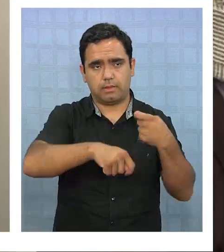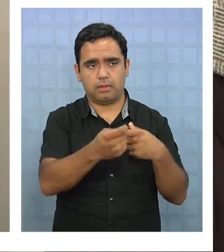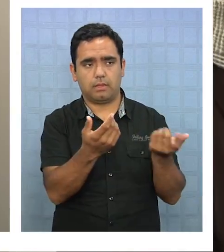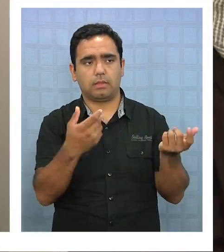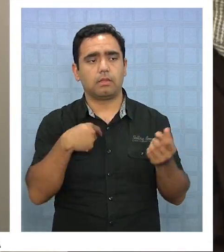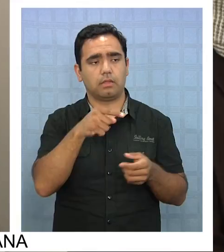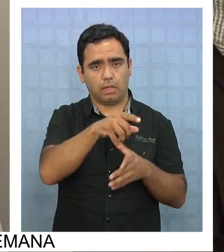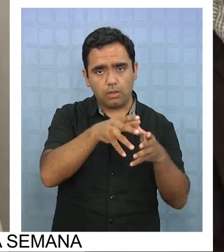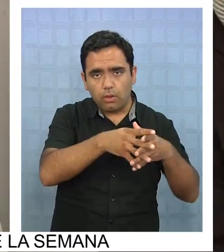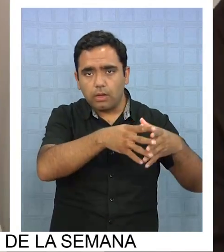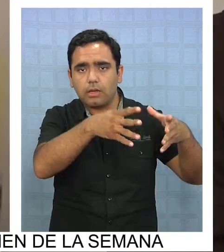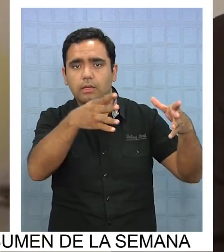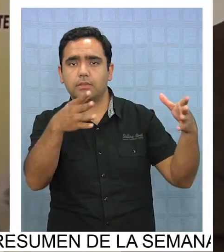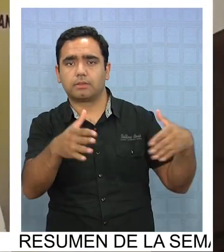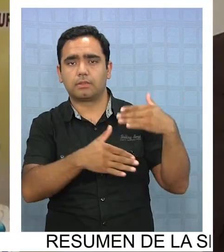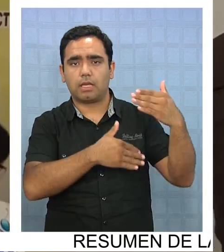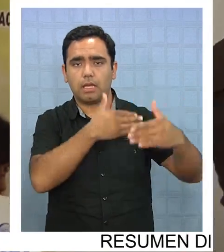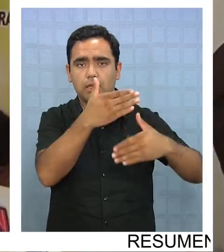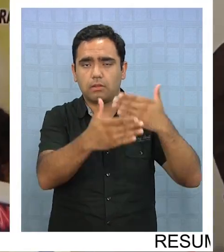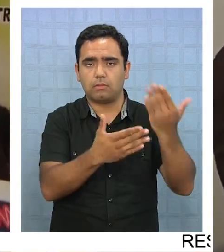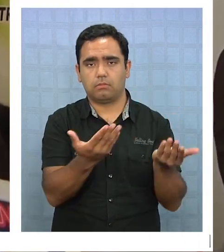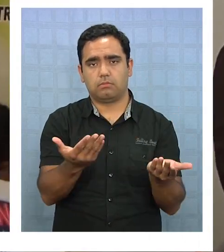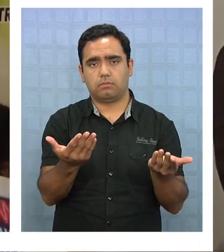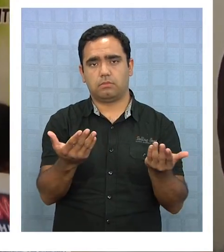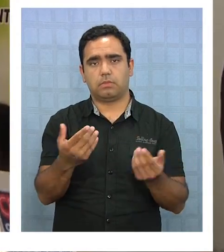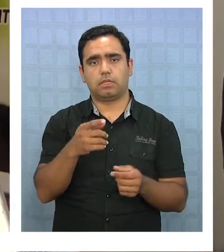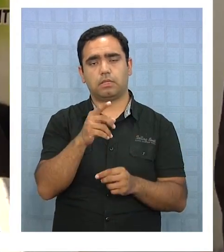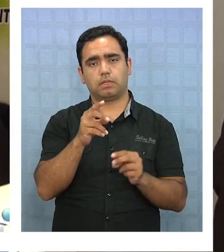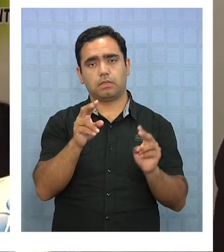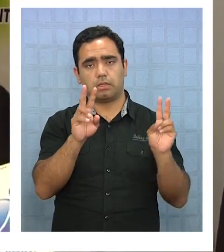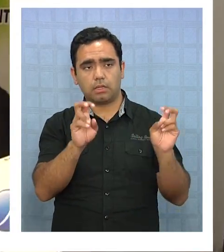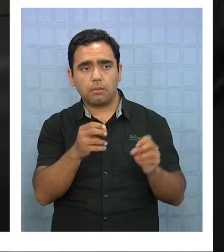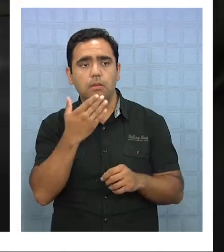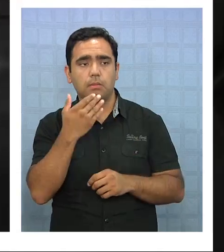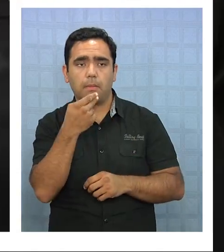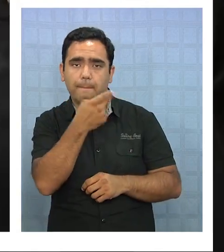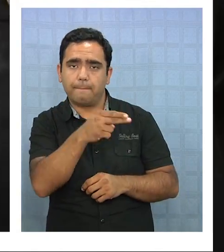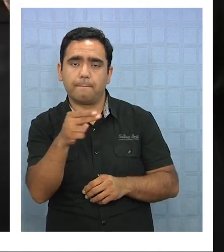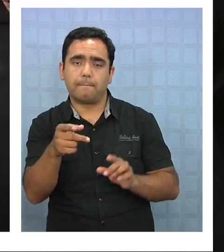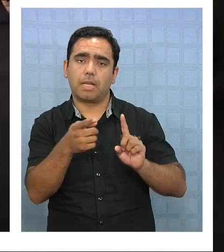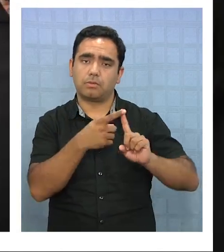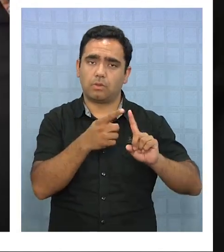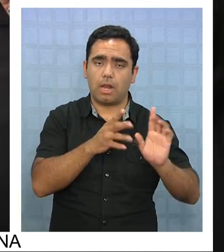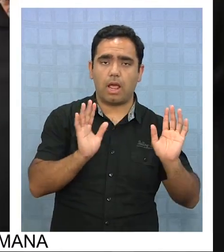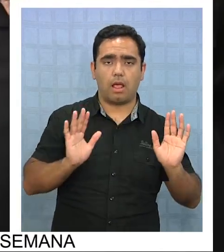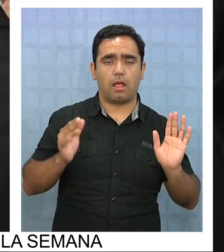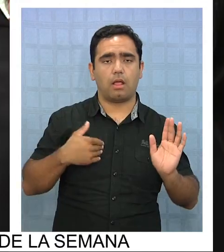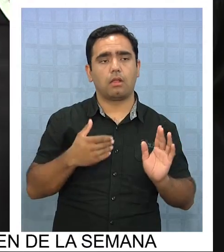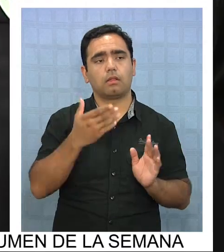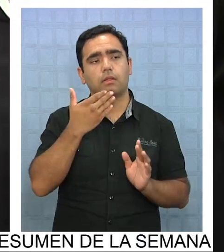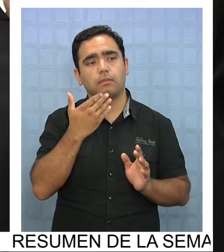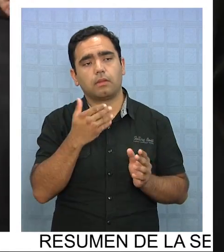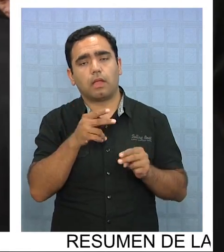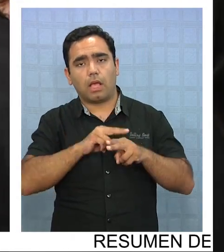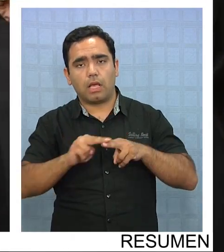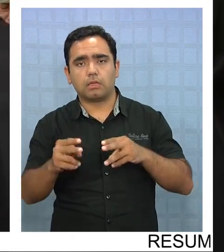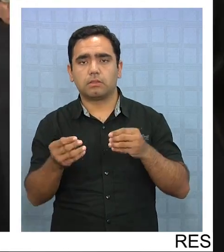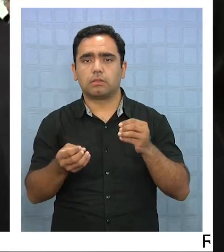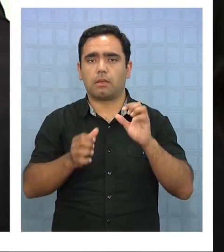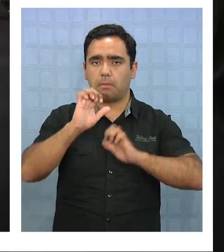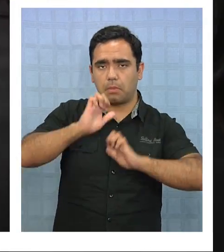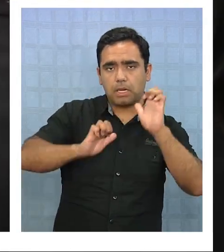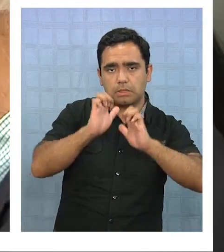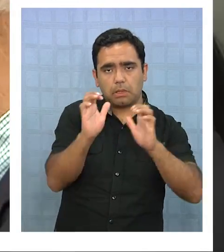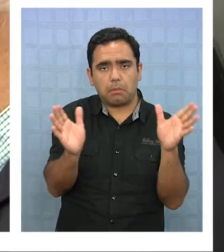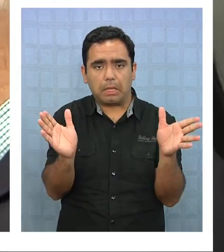que están creciendo en términos personales también y generando pequeñas empresas